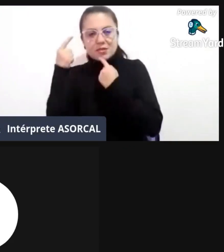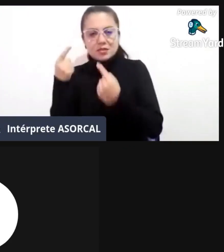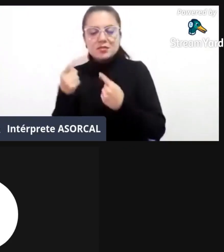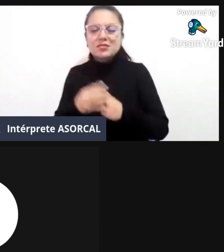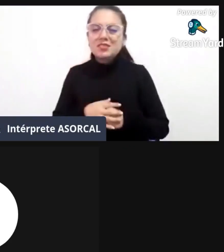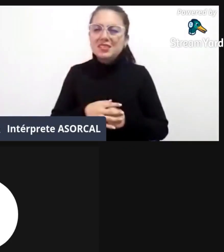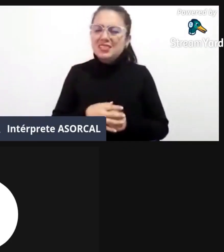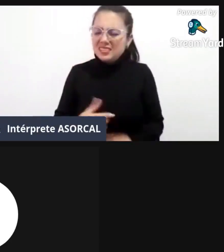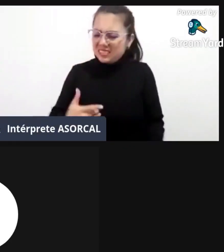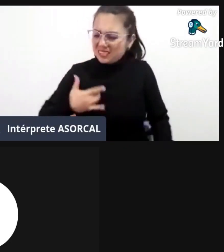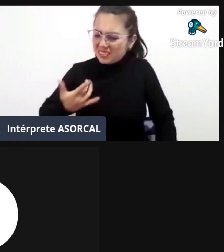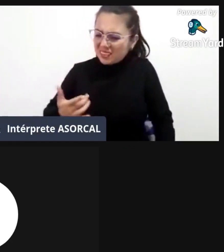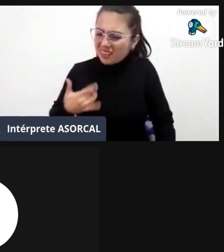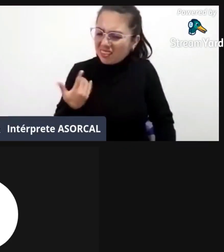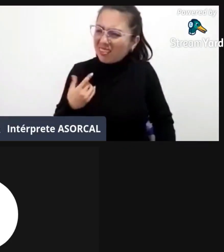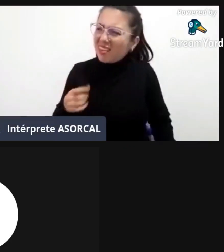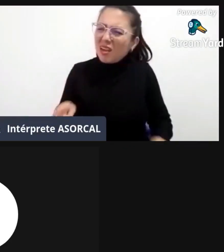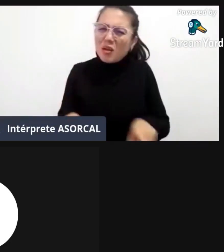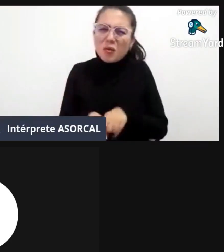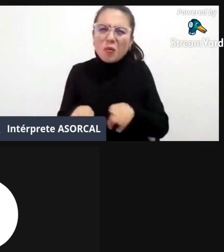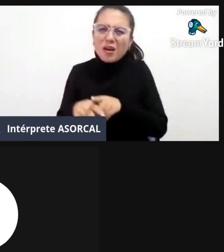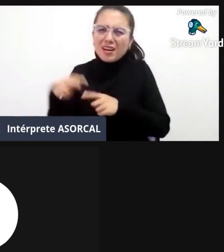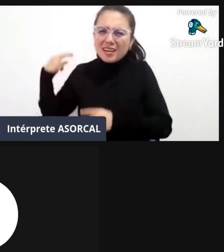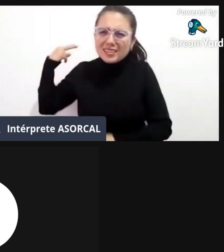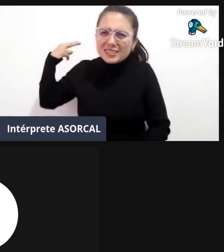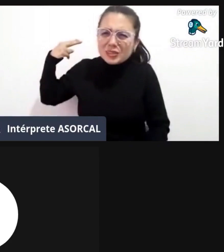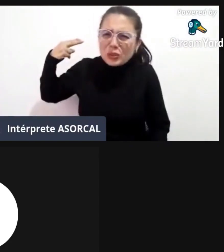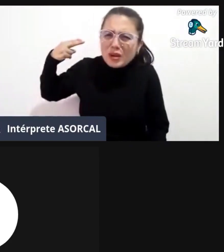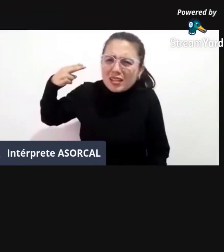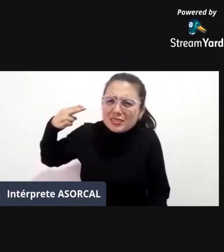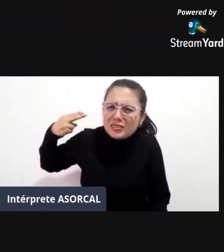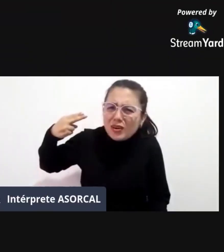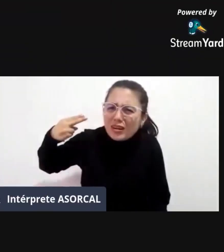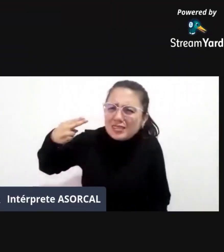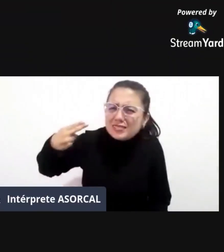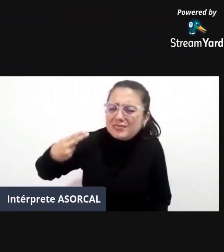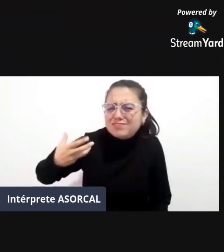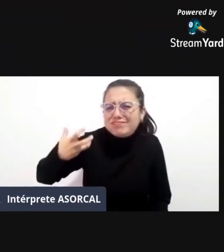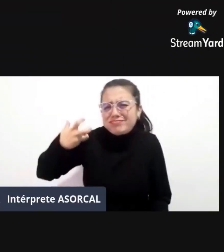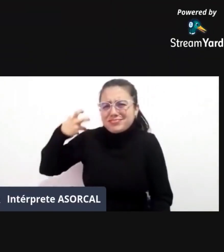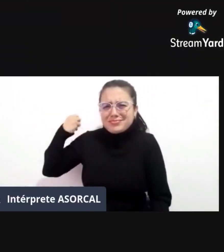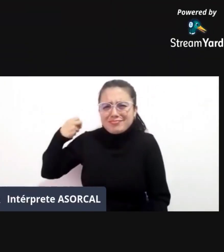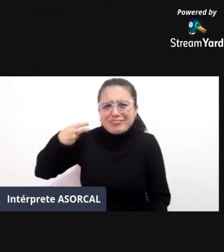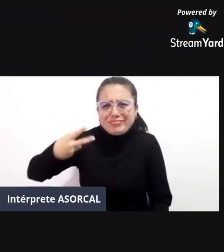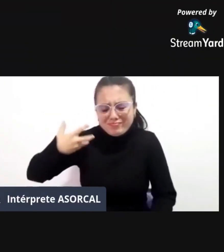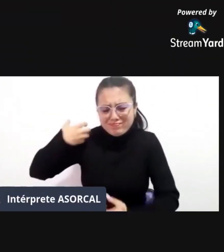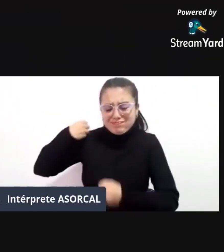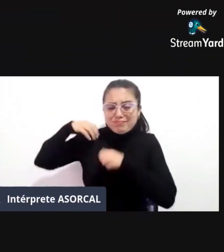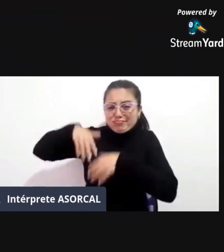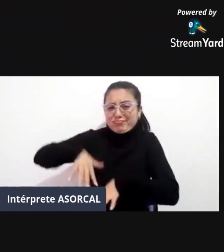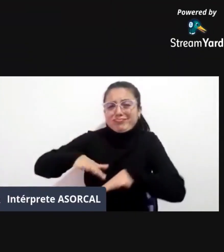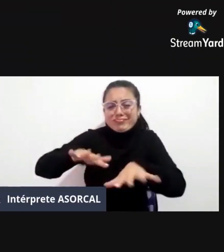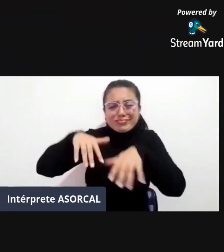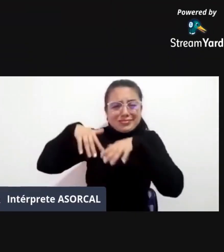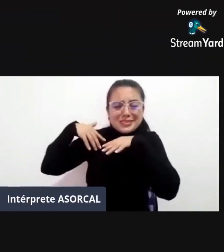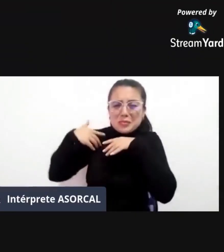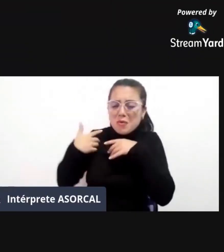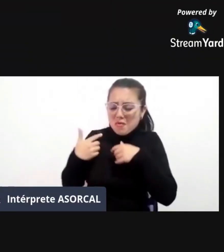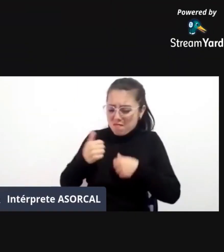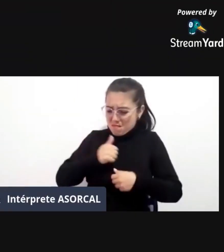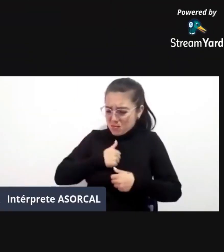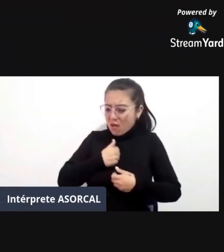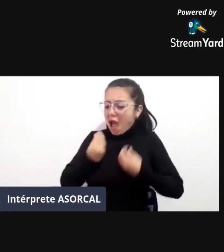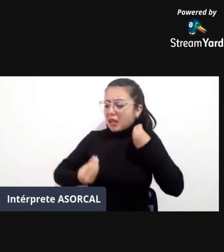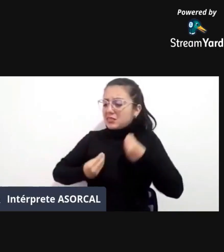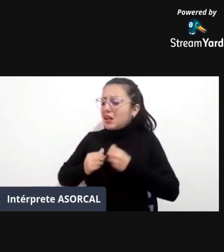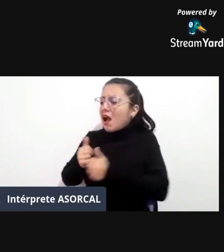por una gran ola de la historia, actuando cada quien según sus propias motivaciones, pero contribuyendo en conjunto